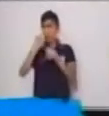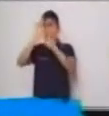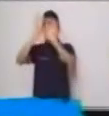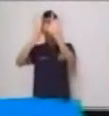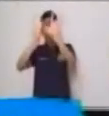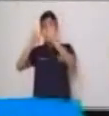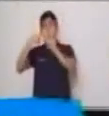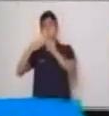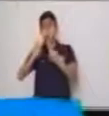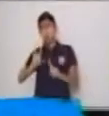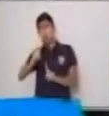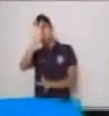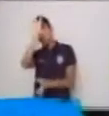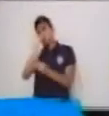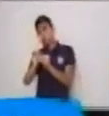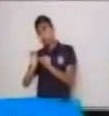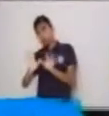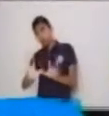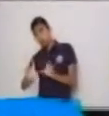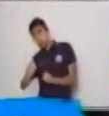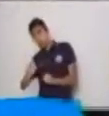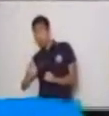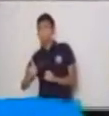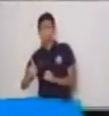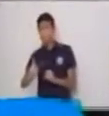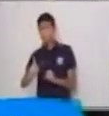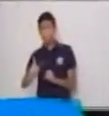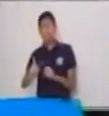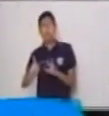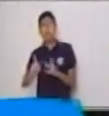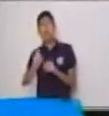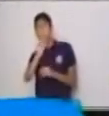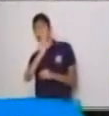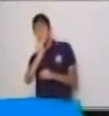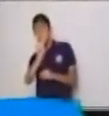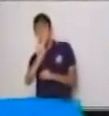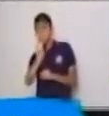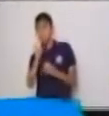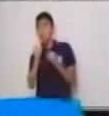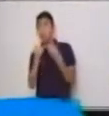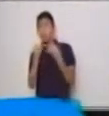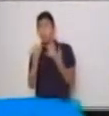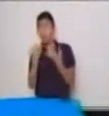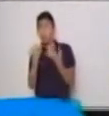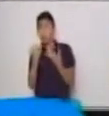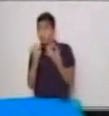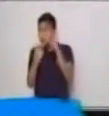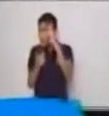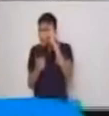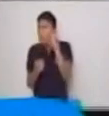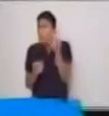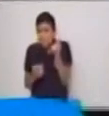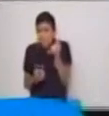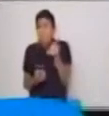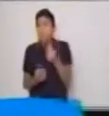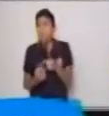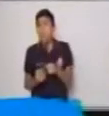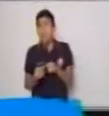No, porque hay dos números. Entonces, ¿qué hago? Voy a